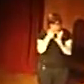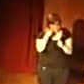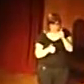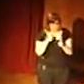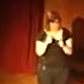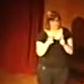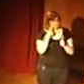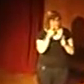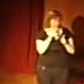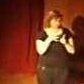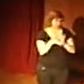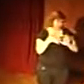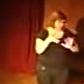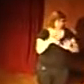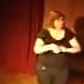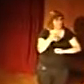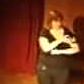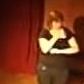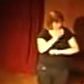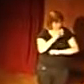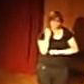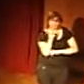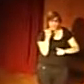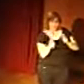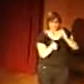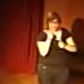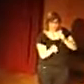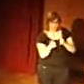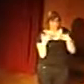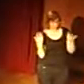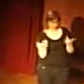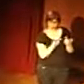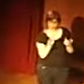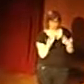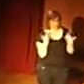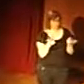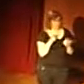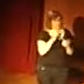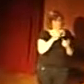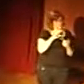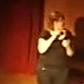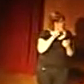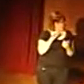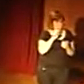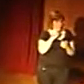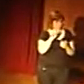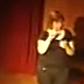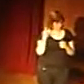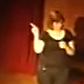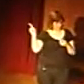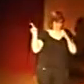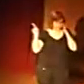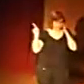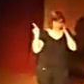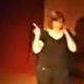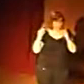ejecutiva paisajes rapidísimos a partir de una mera mancha Eugenio Lucas Lucas Velázquez en el